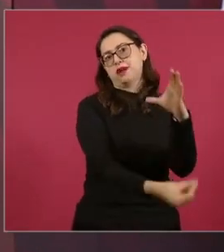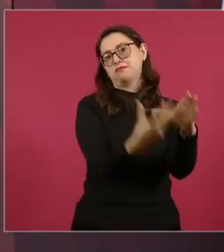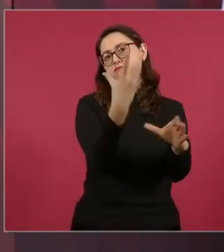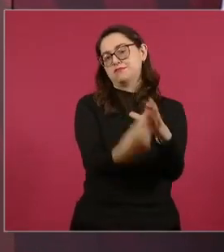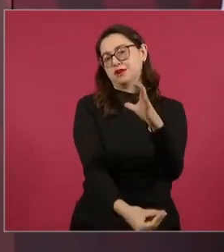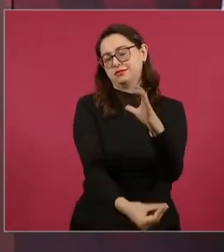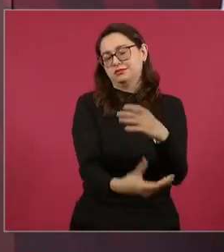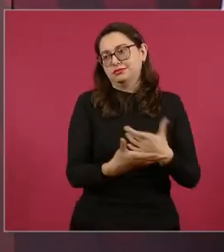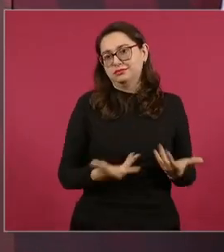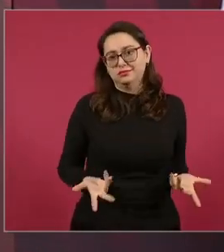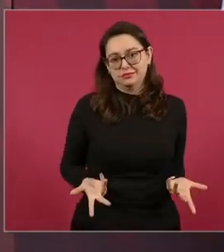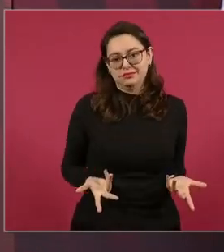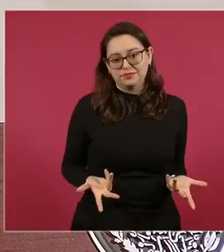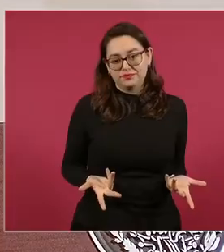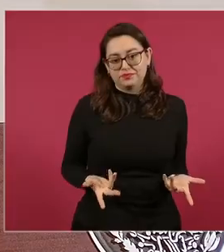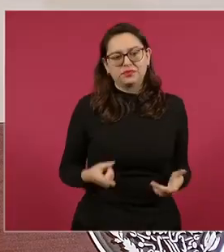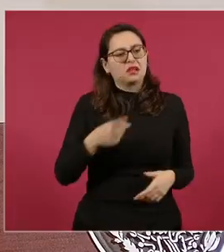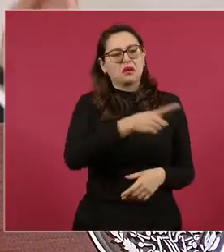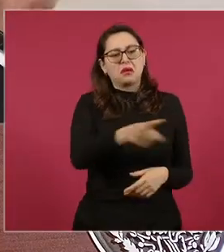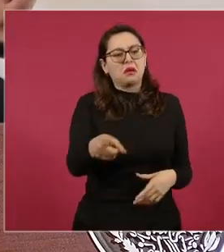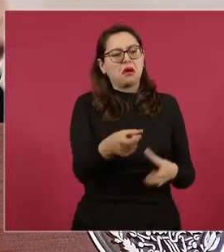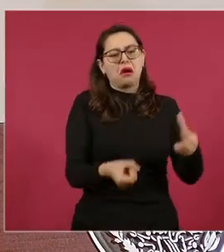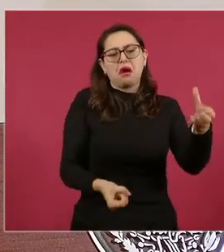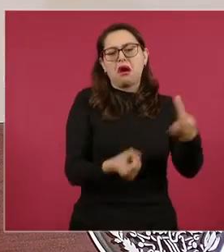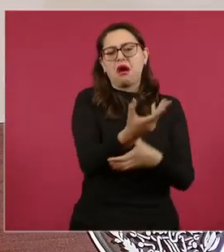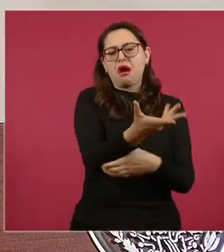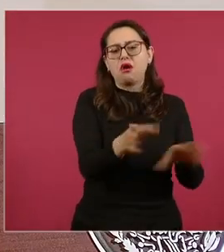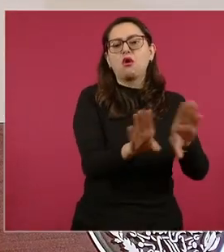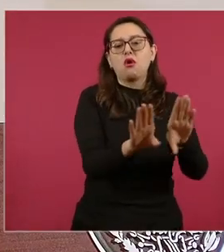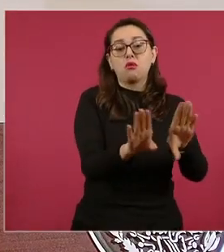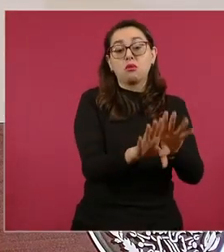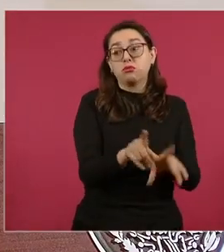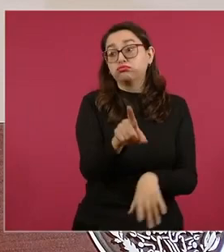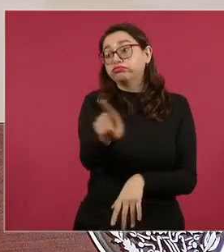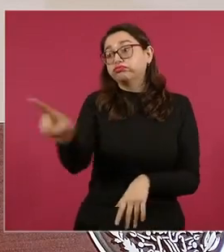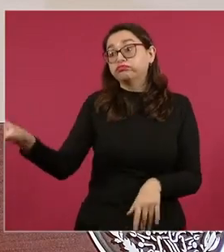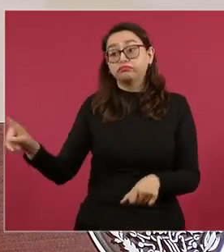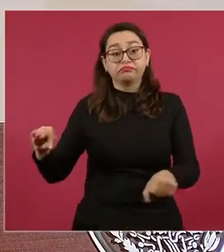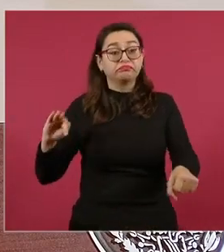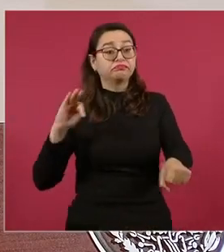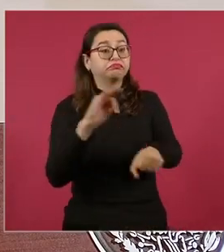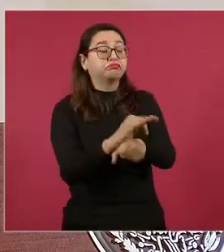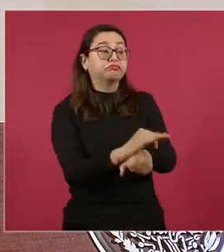argumentaba que se había torturado